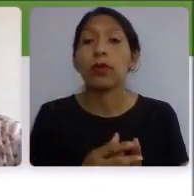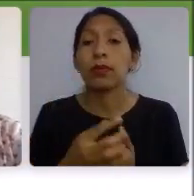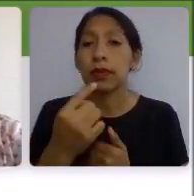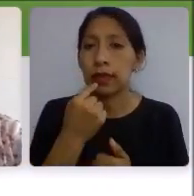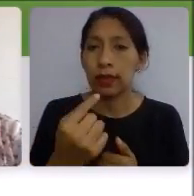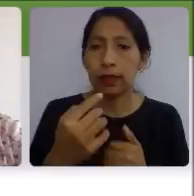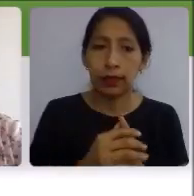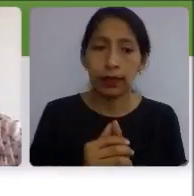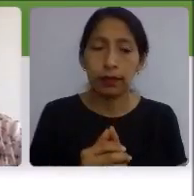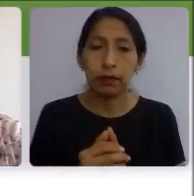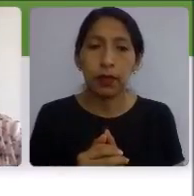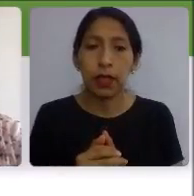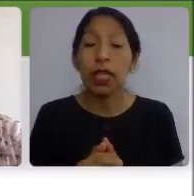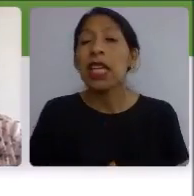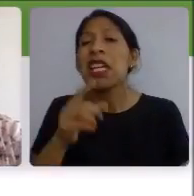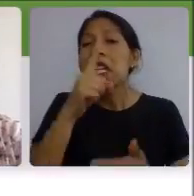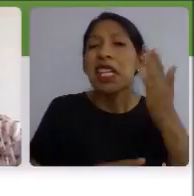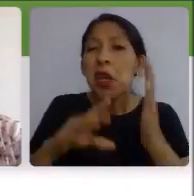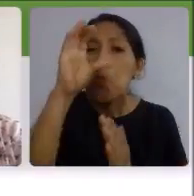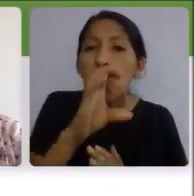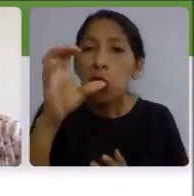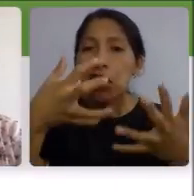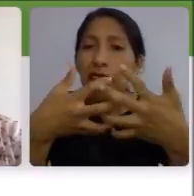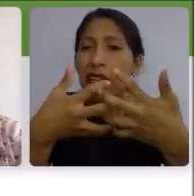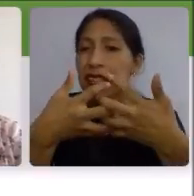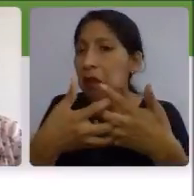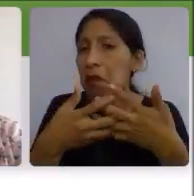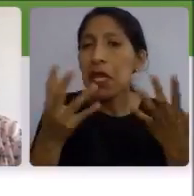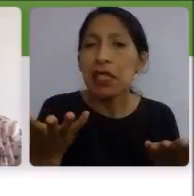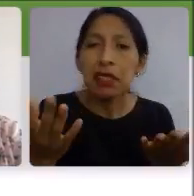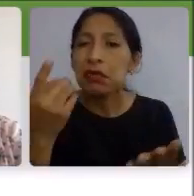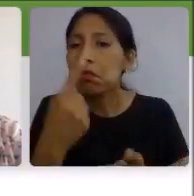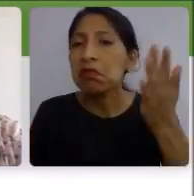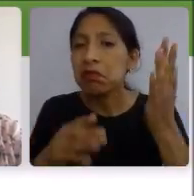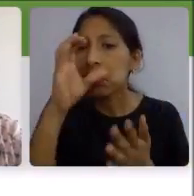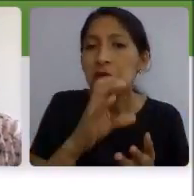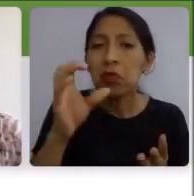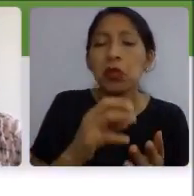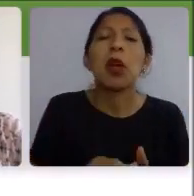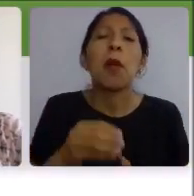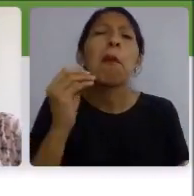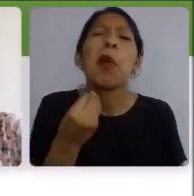qué buscan y qué no buscan estas empresas. ¿Por qué?